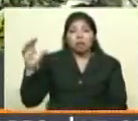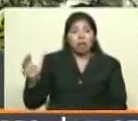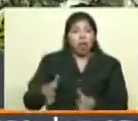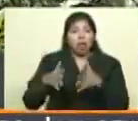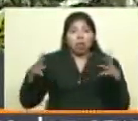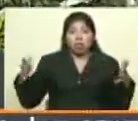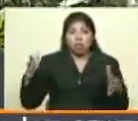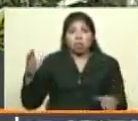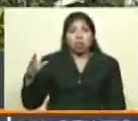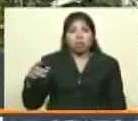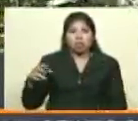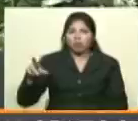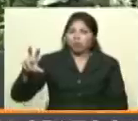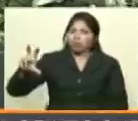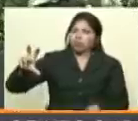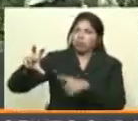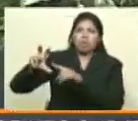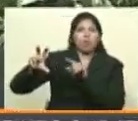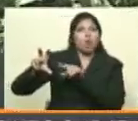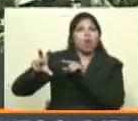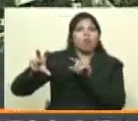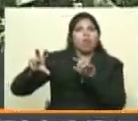uno ve cómo brilla el libertador,